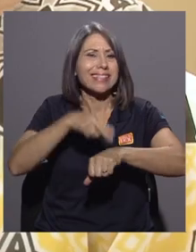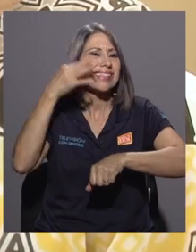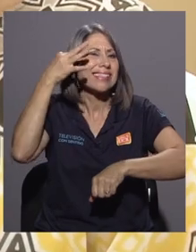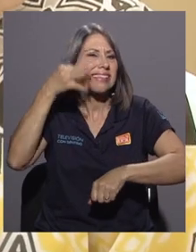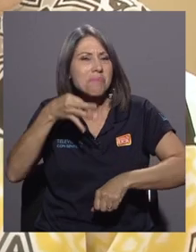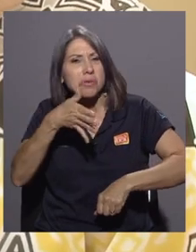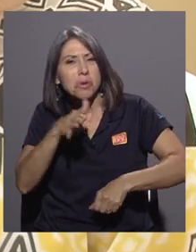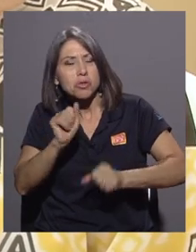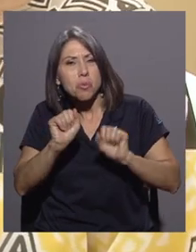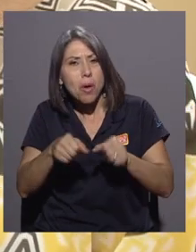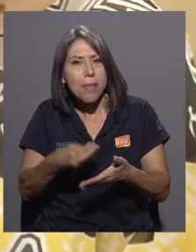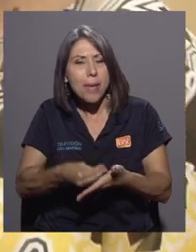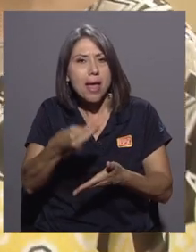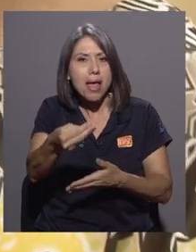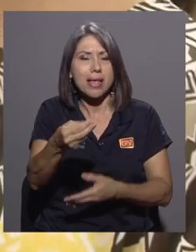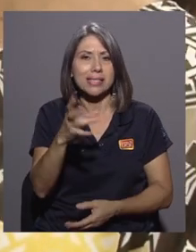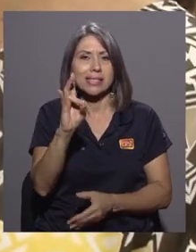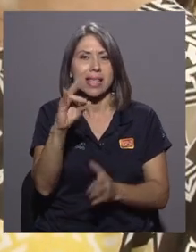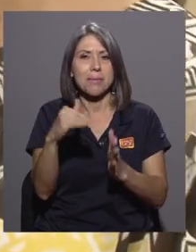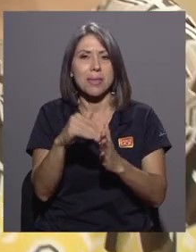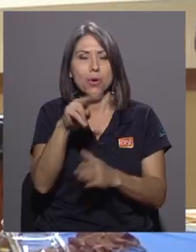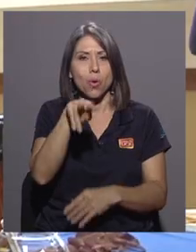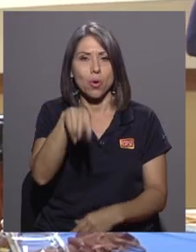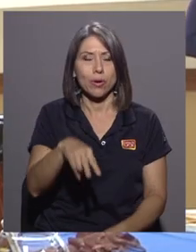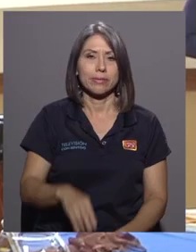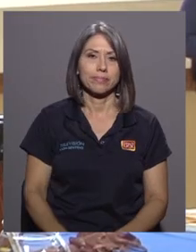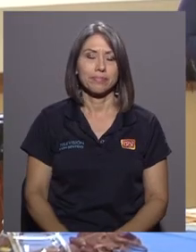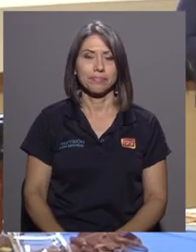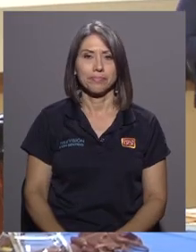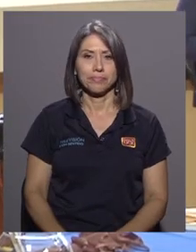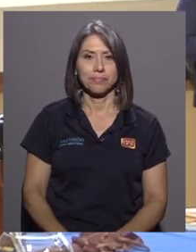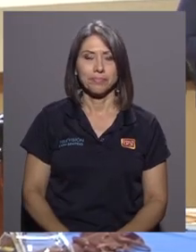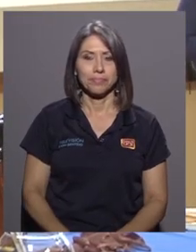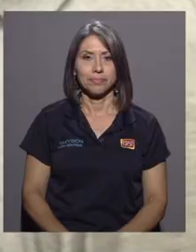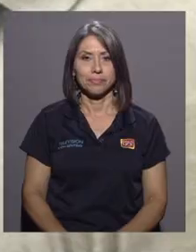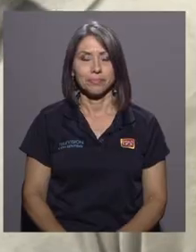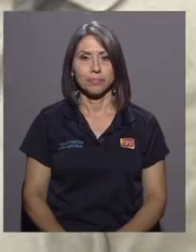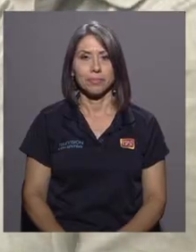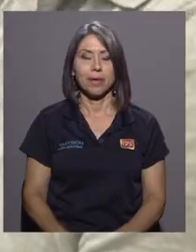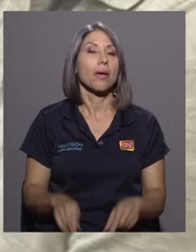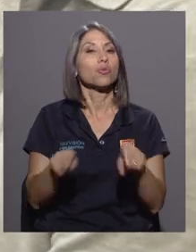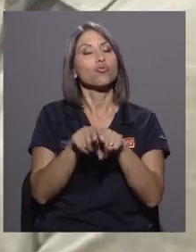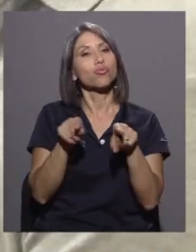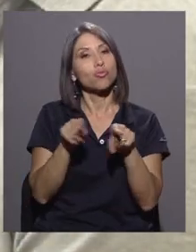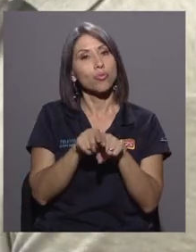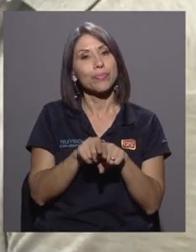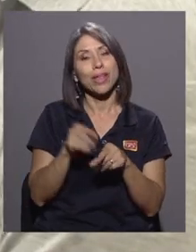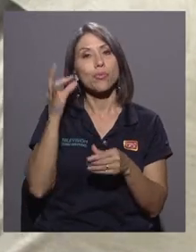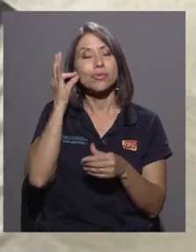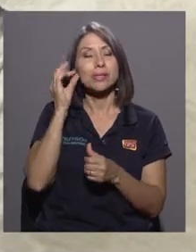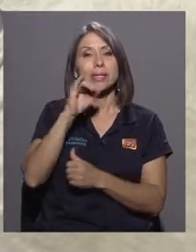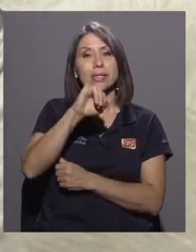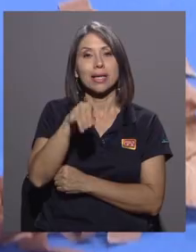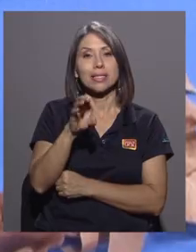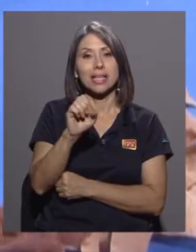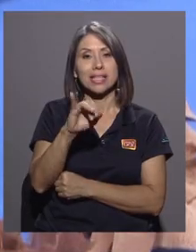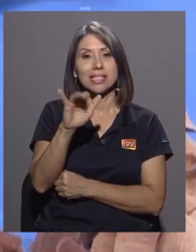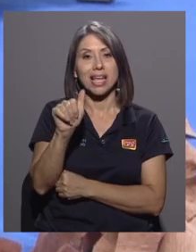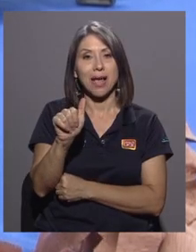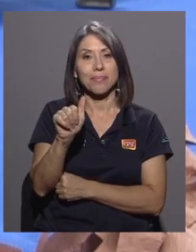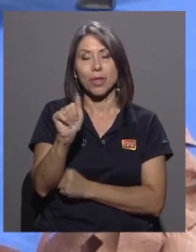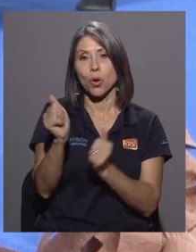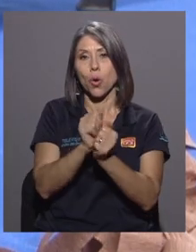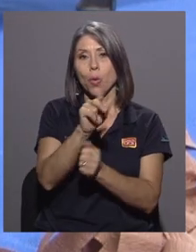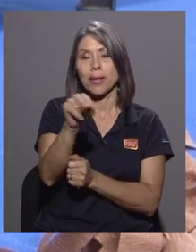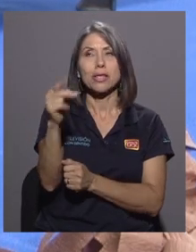7.000 colones a la hora de lanzarlo al mercado. Por su parte, Jessica y sus compañeras idearon